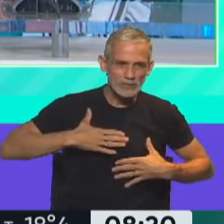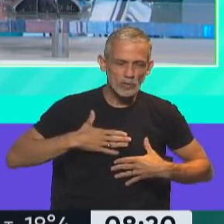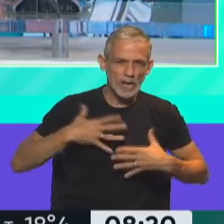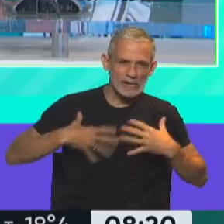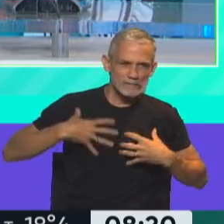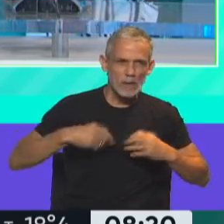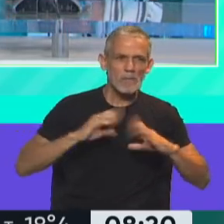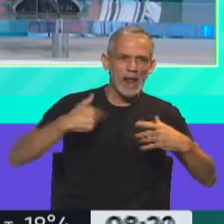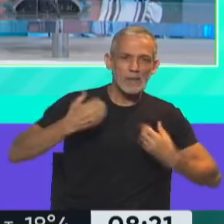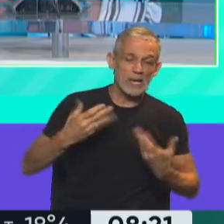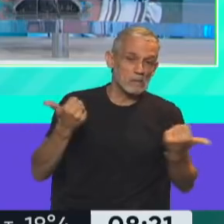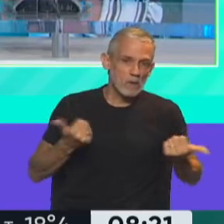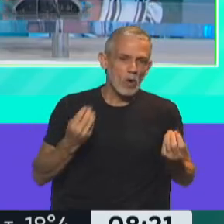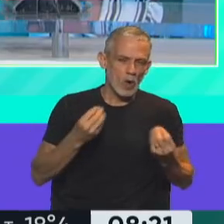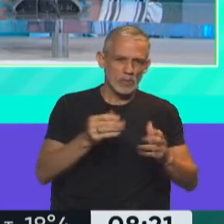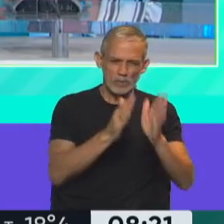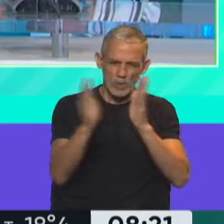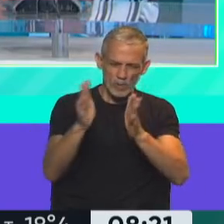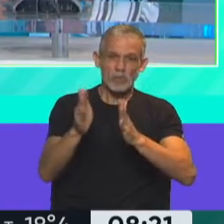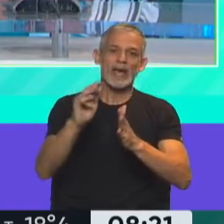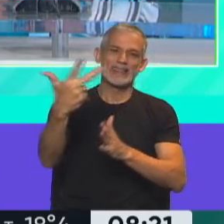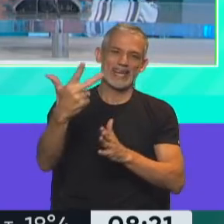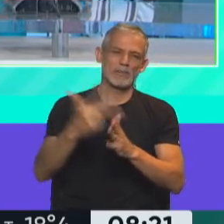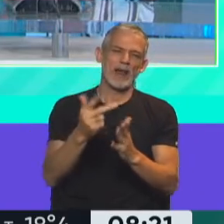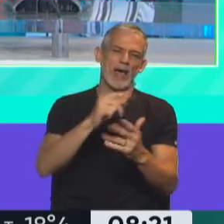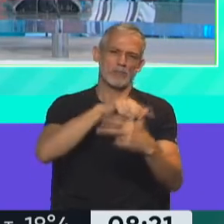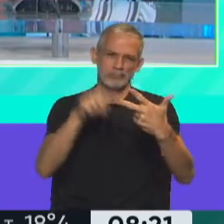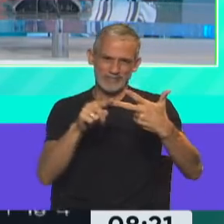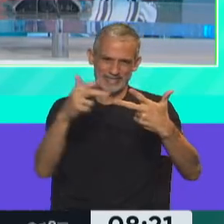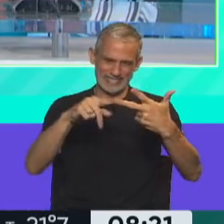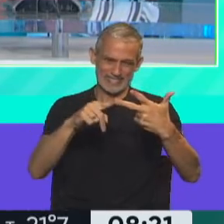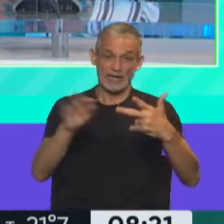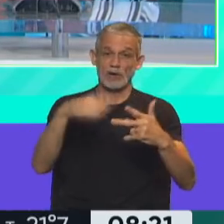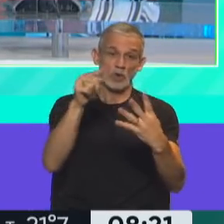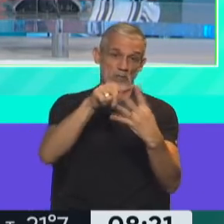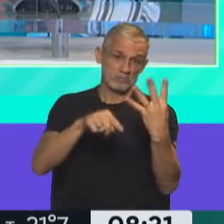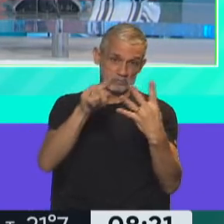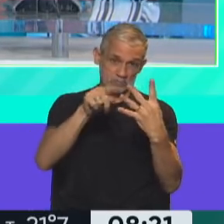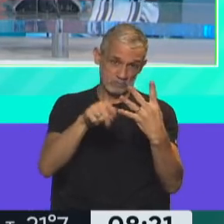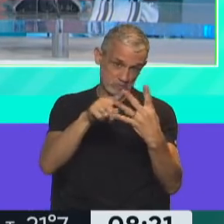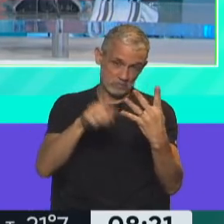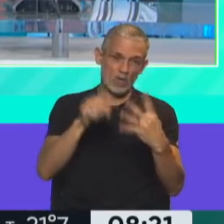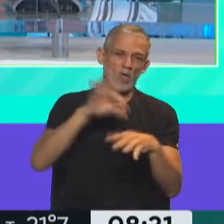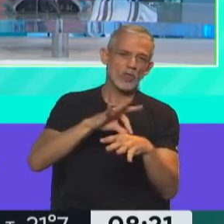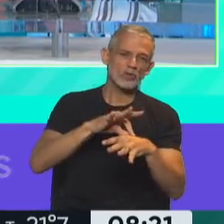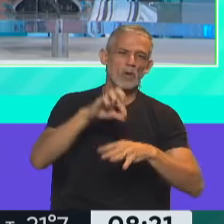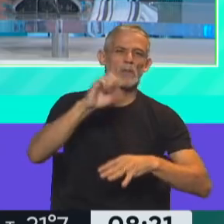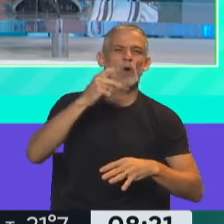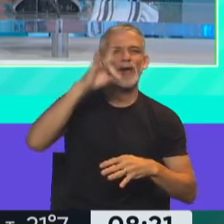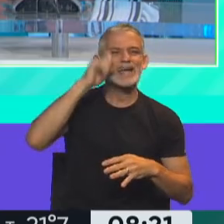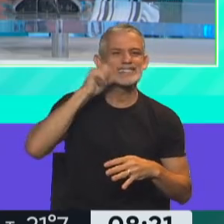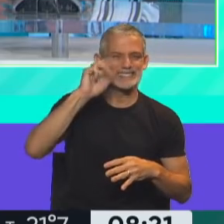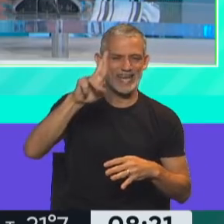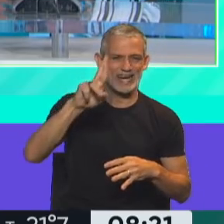largar la fase 2-3 como refuerzo. Así que estamos muy adelantados. Las otras vacunas también, es una del doctor Osvaldo Podaiser,